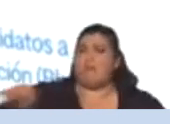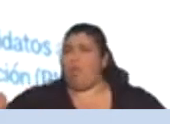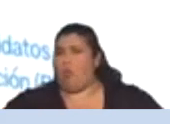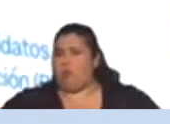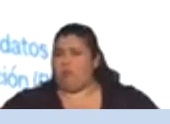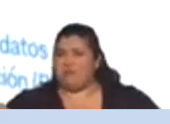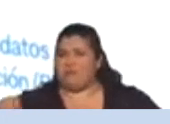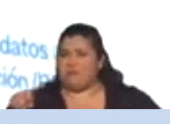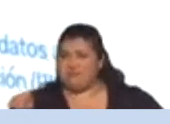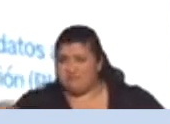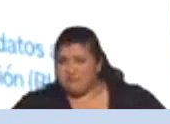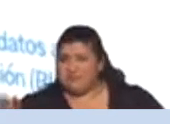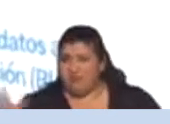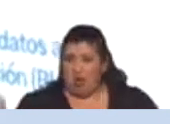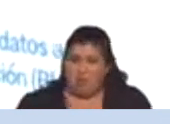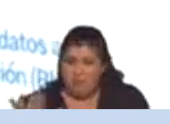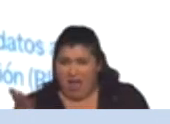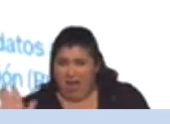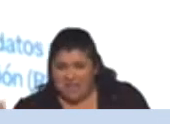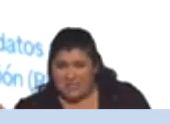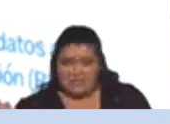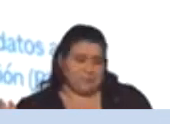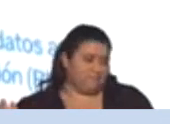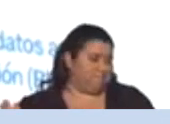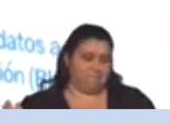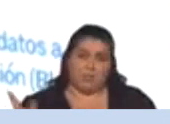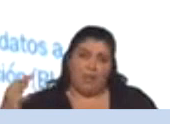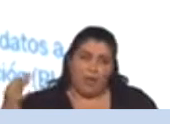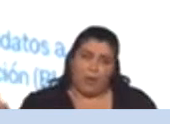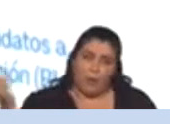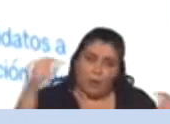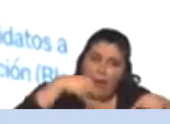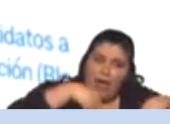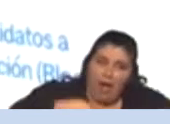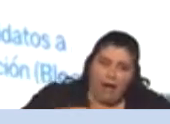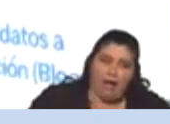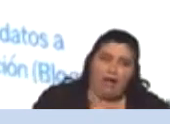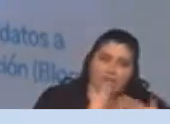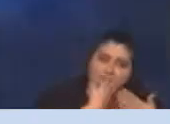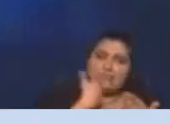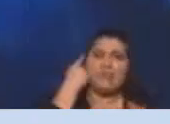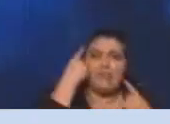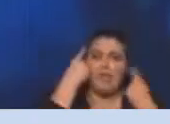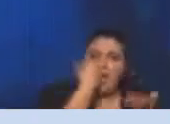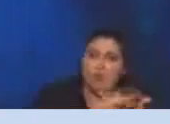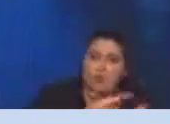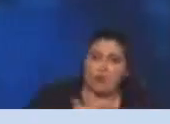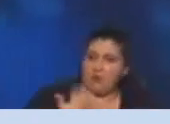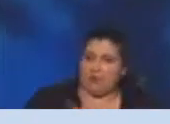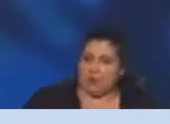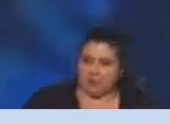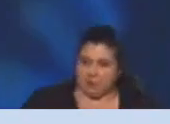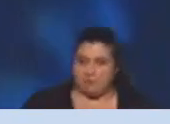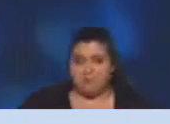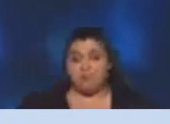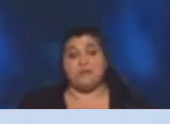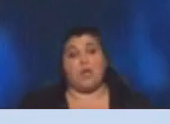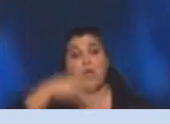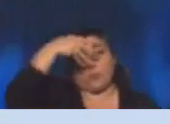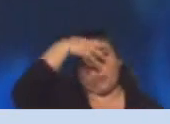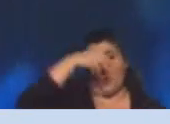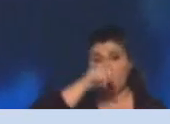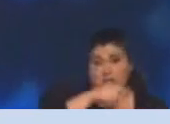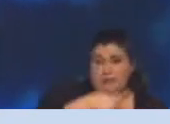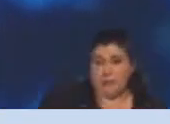Me parece que hay que hay que venir estos ámbitos hay que escuchar y hay que generar propuestas no bueno por un lado Patricia bulrich en